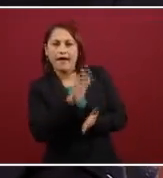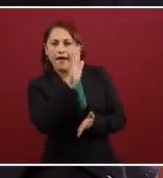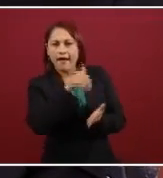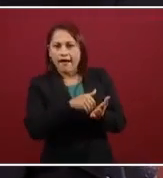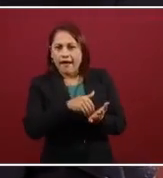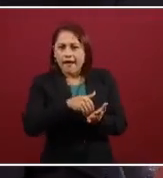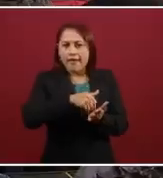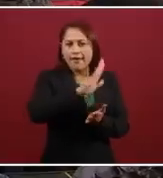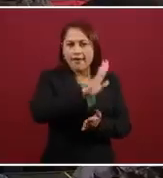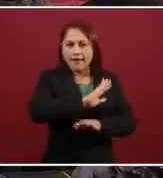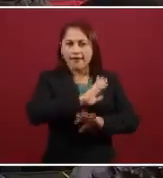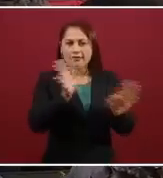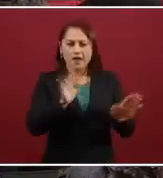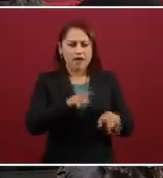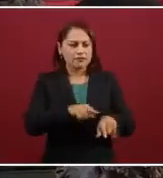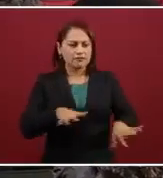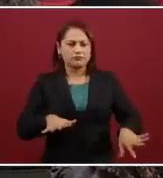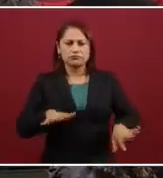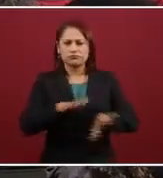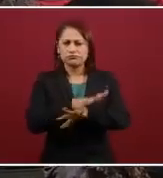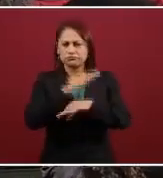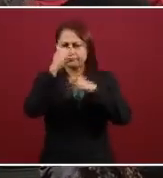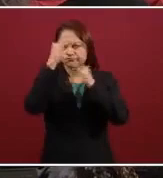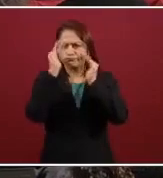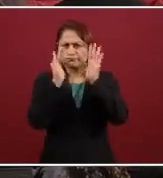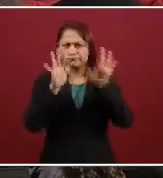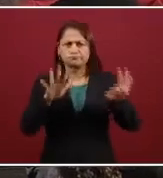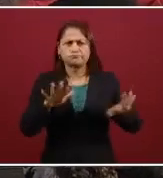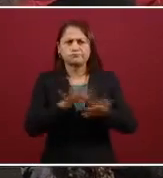la amenaza de